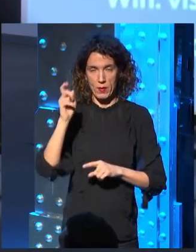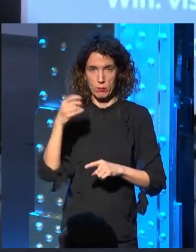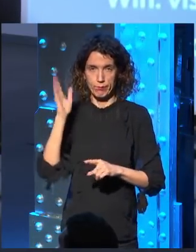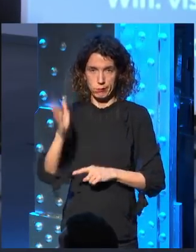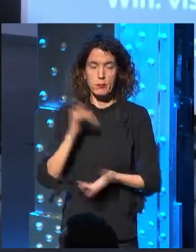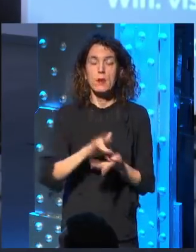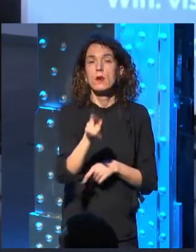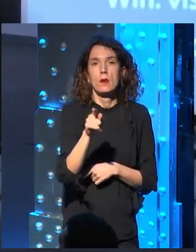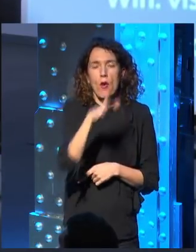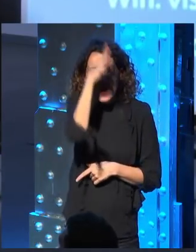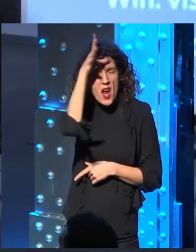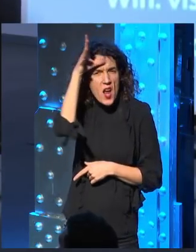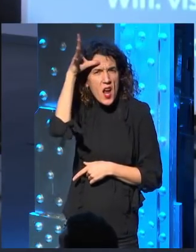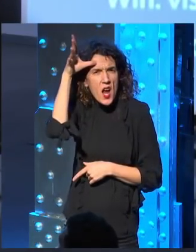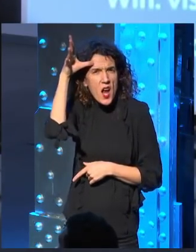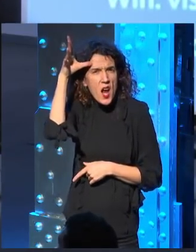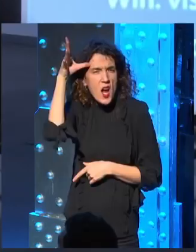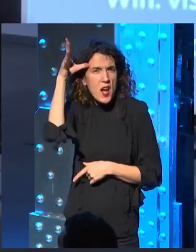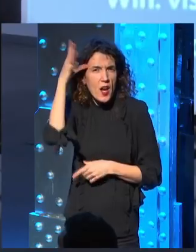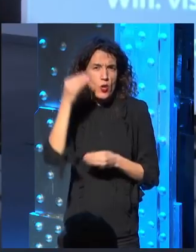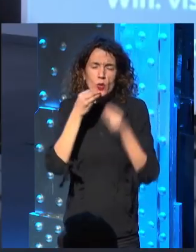El verano más caluroso registrado nunca.